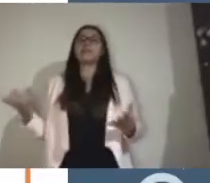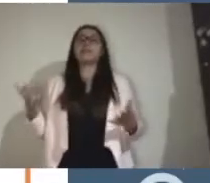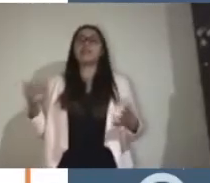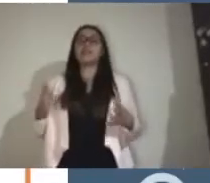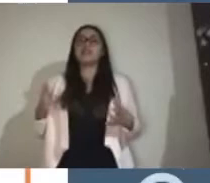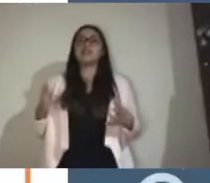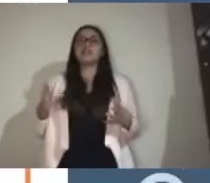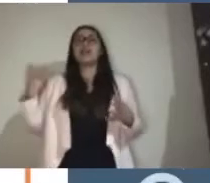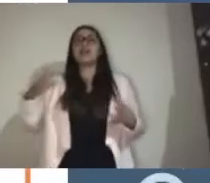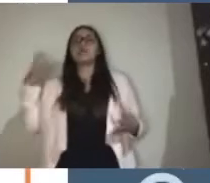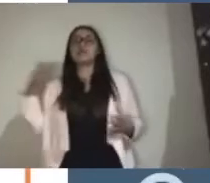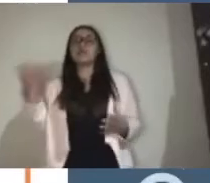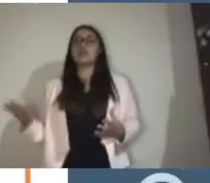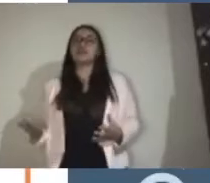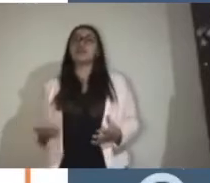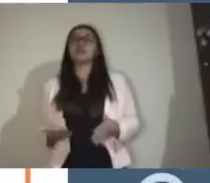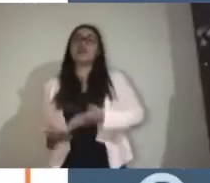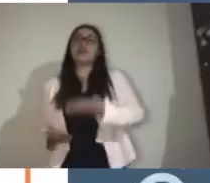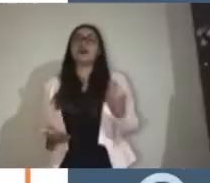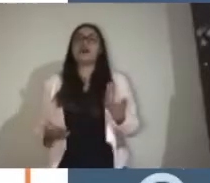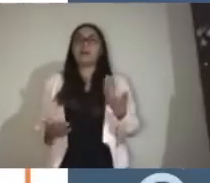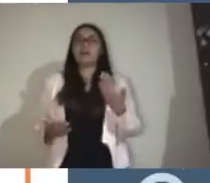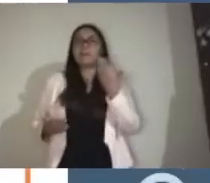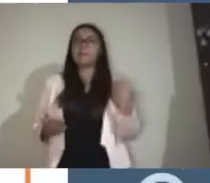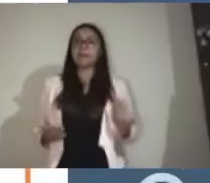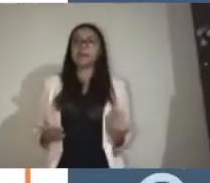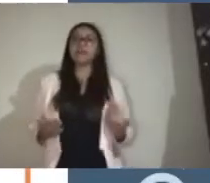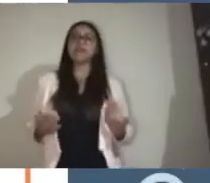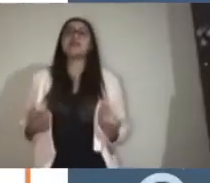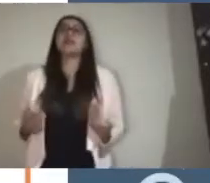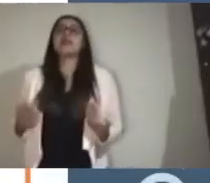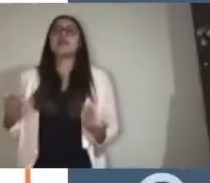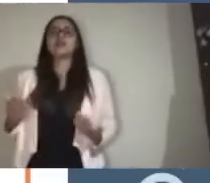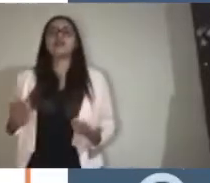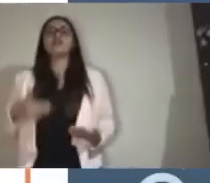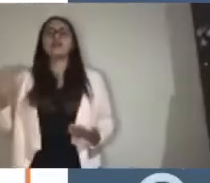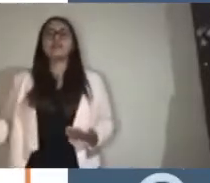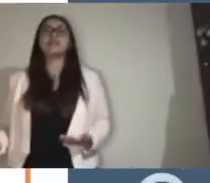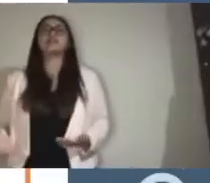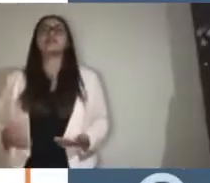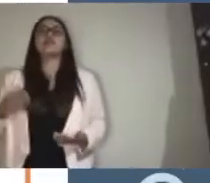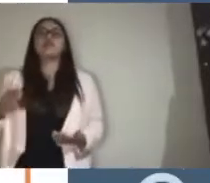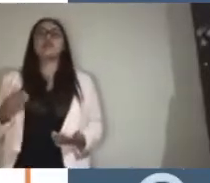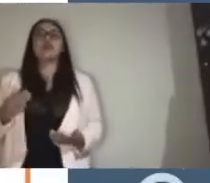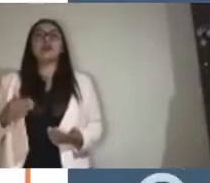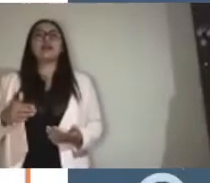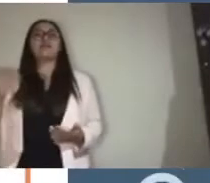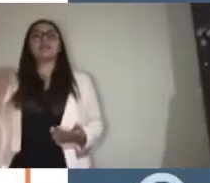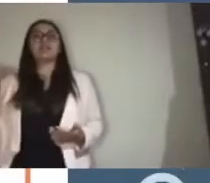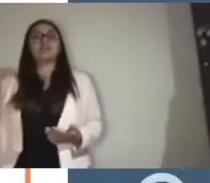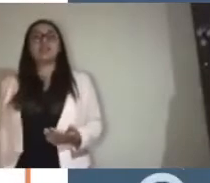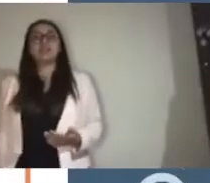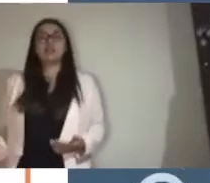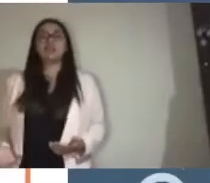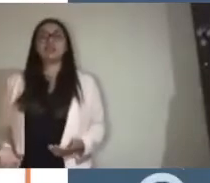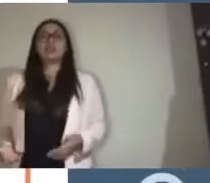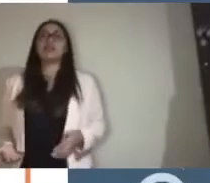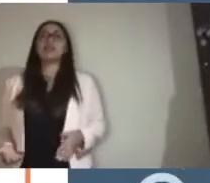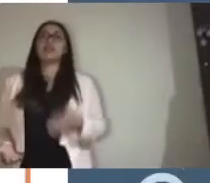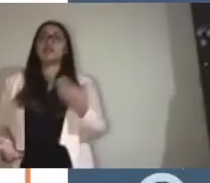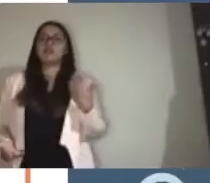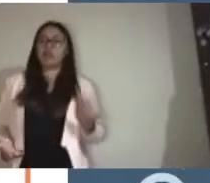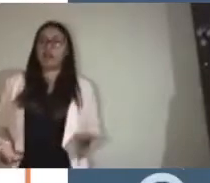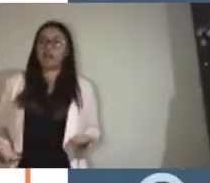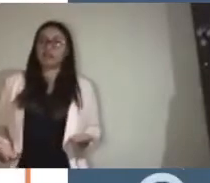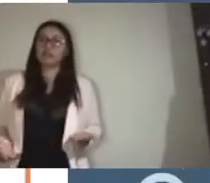efectivamente tienen mayor riesgo de una sobrevida temprana eran los pacientes con una edad mayor a 78 años